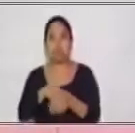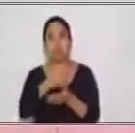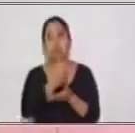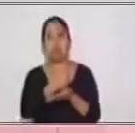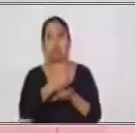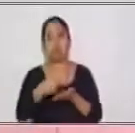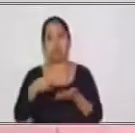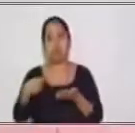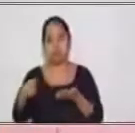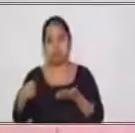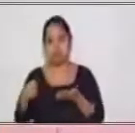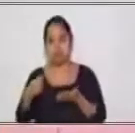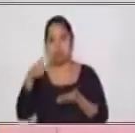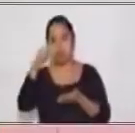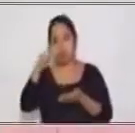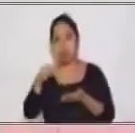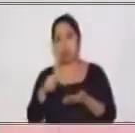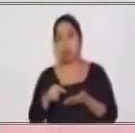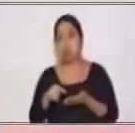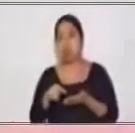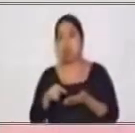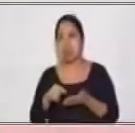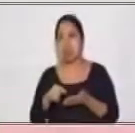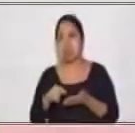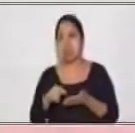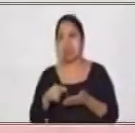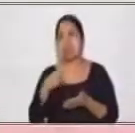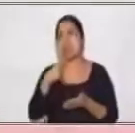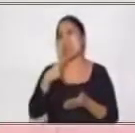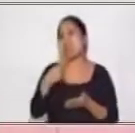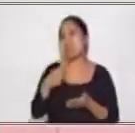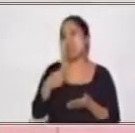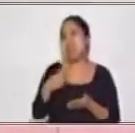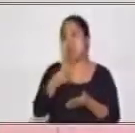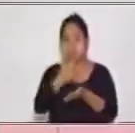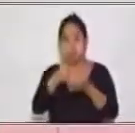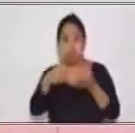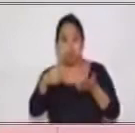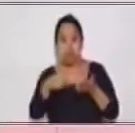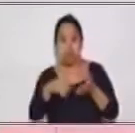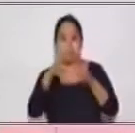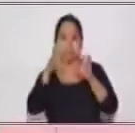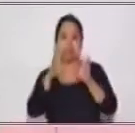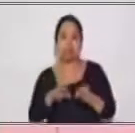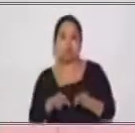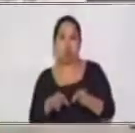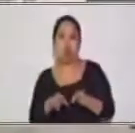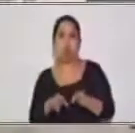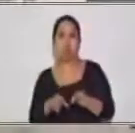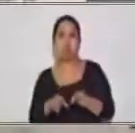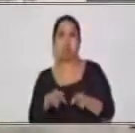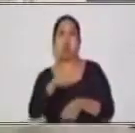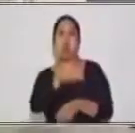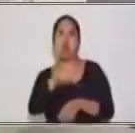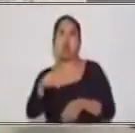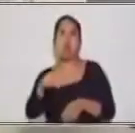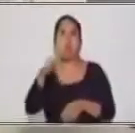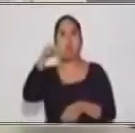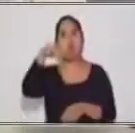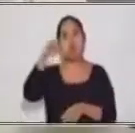corriente literaria, se les consideraba como personas bohemias, esas personas que iban de lugar en lugar como nómadas,